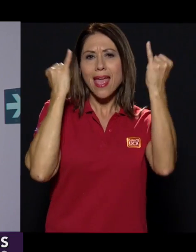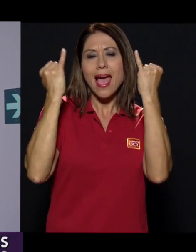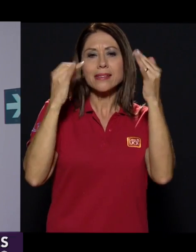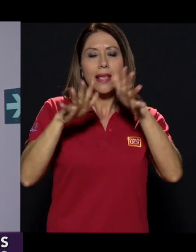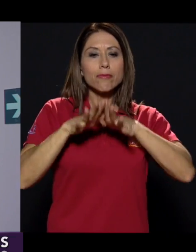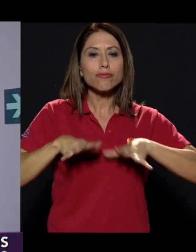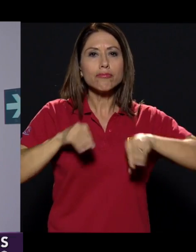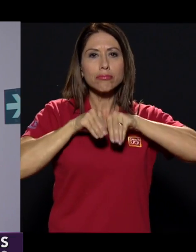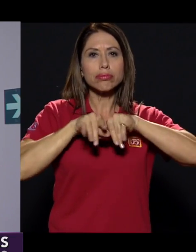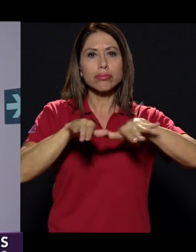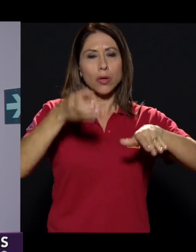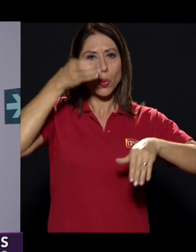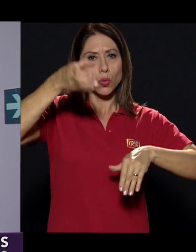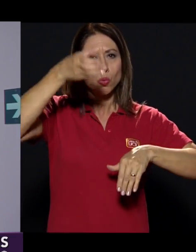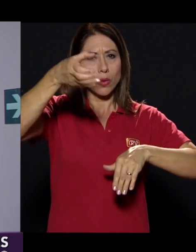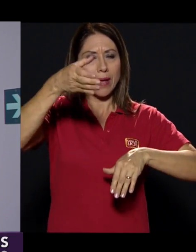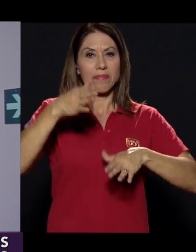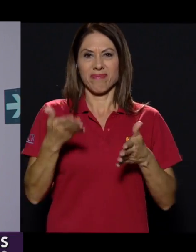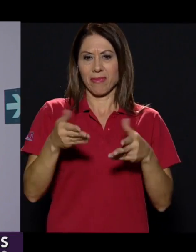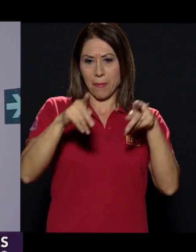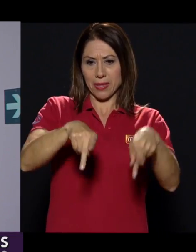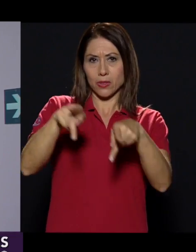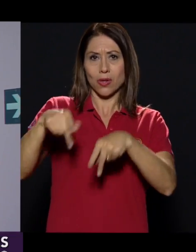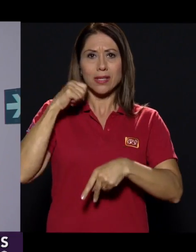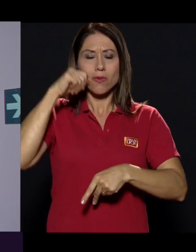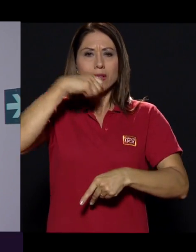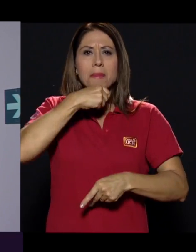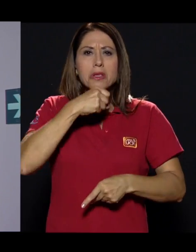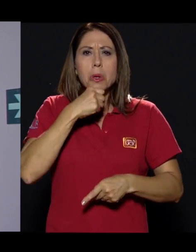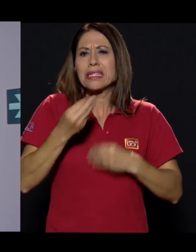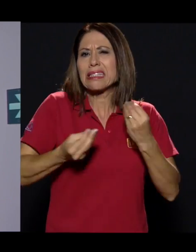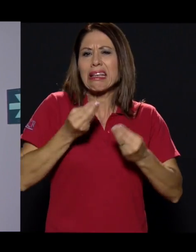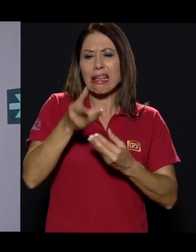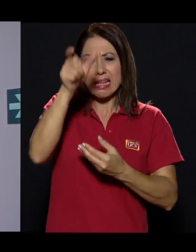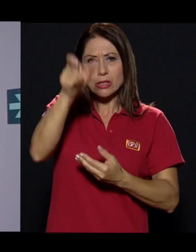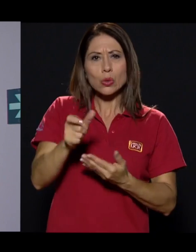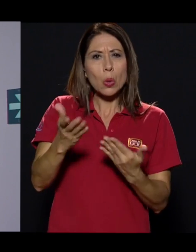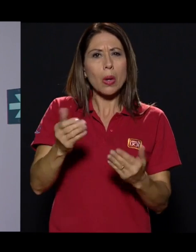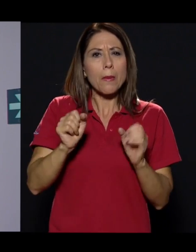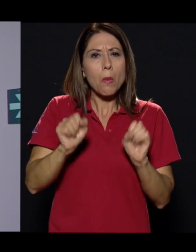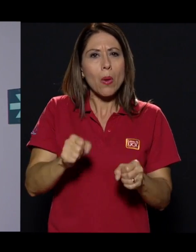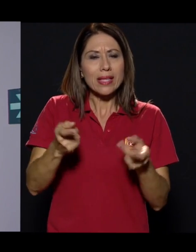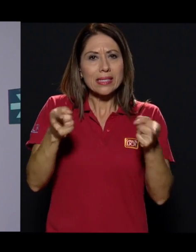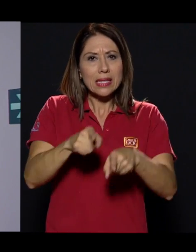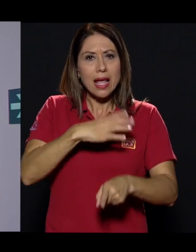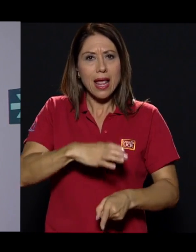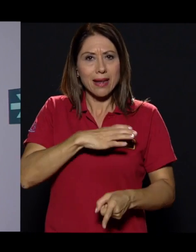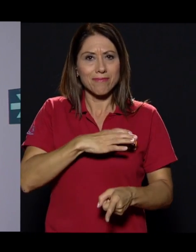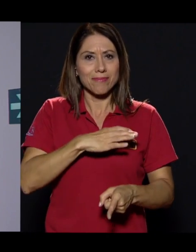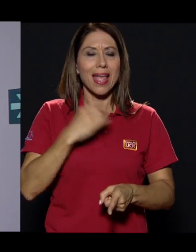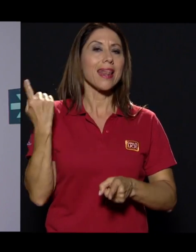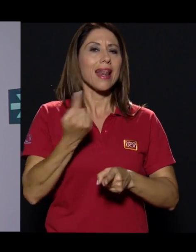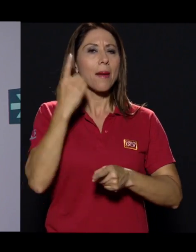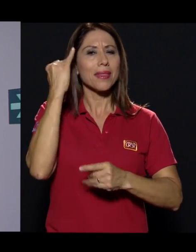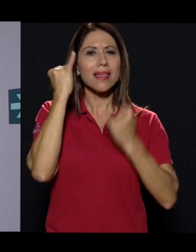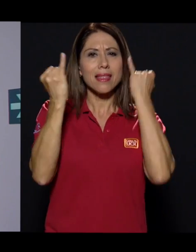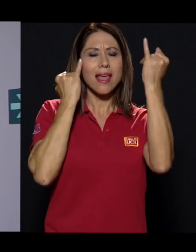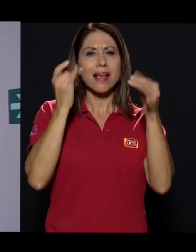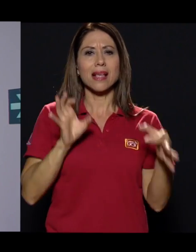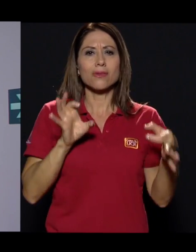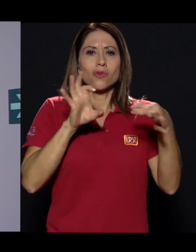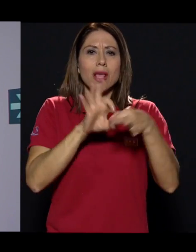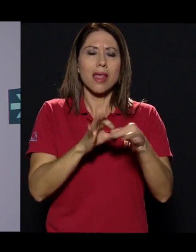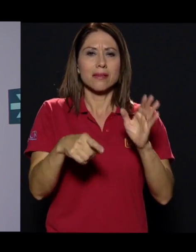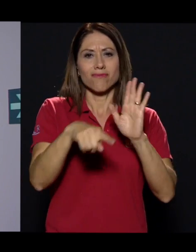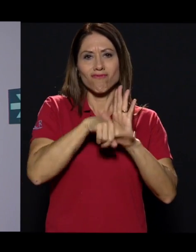preconcebidas culturalmente acerca de lo que son y pueden ser las personas en esta etapa de la vida, generalmente asociada a ideas